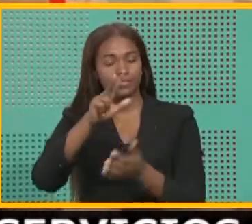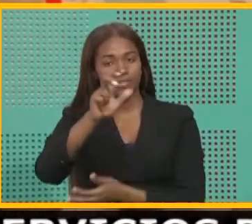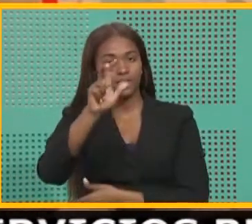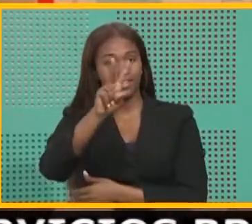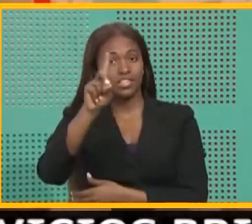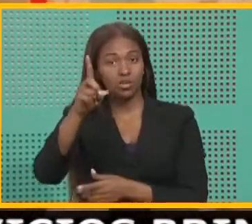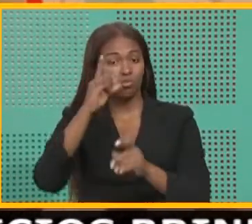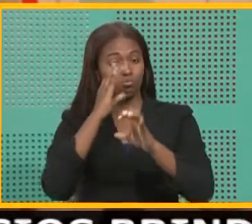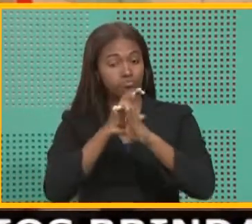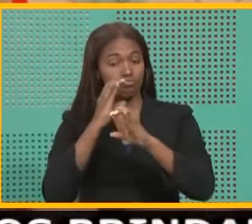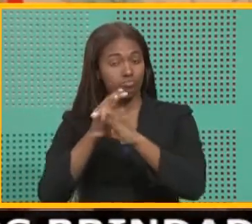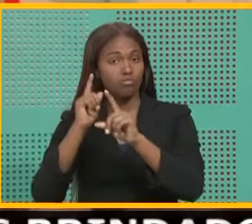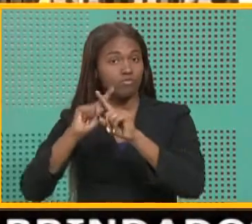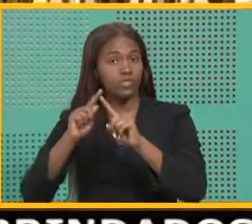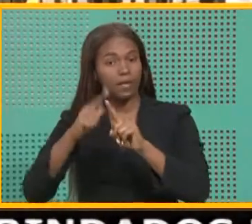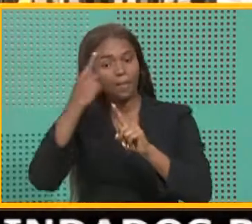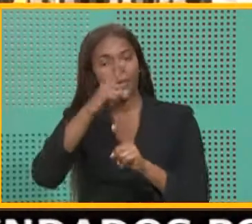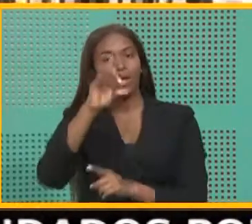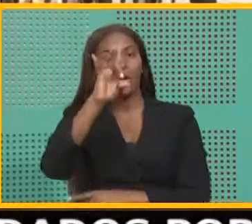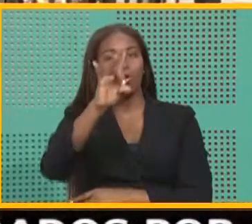1.374.321 unidades para un